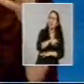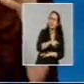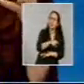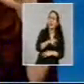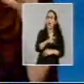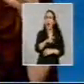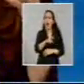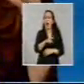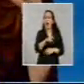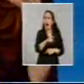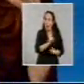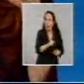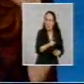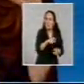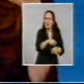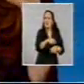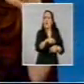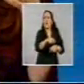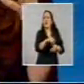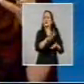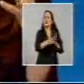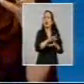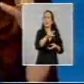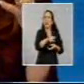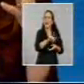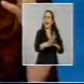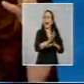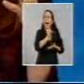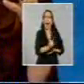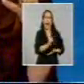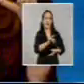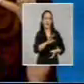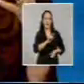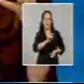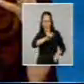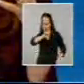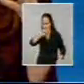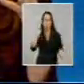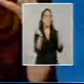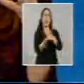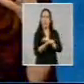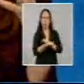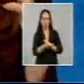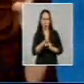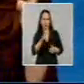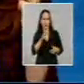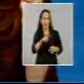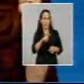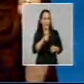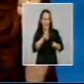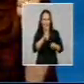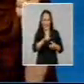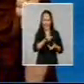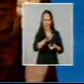hacía finalmente el recambio generacional que necesitaba para despegar.